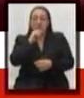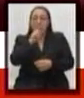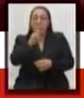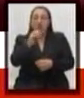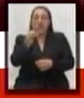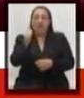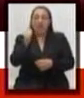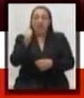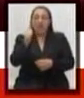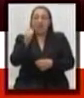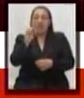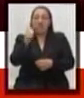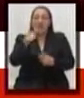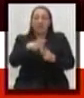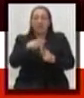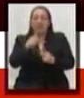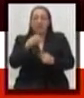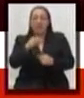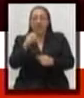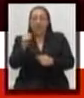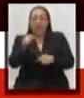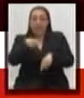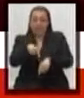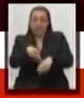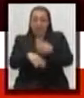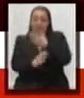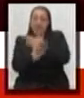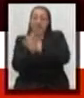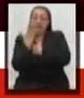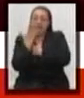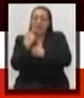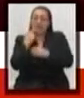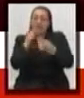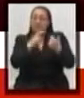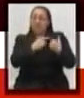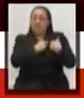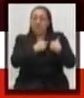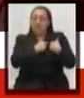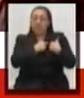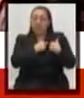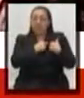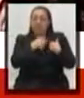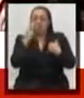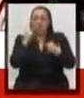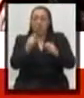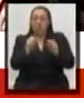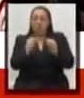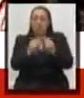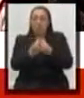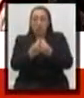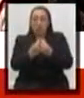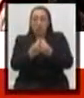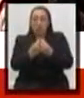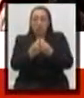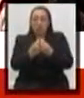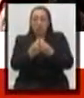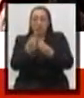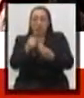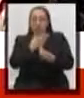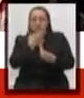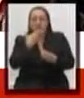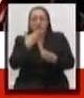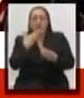Santa María, que esta mañana está representada por una delegación de sus